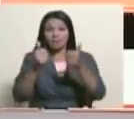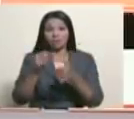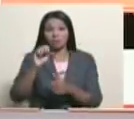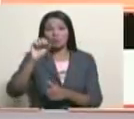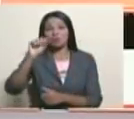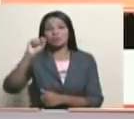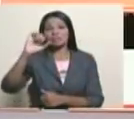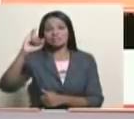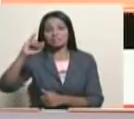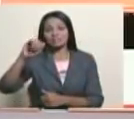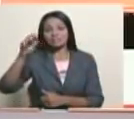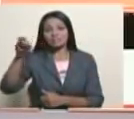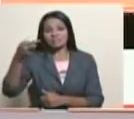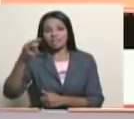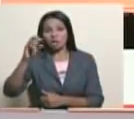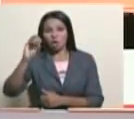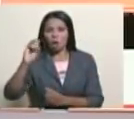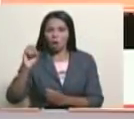la empresa